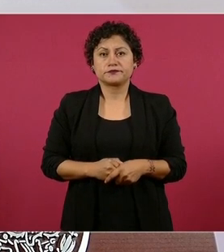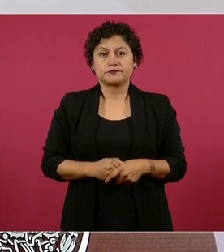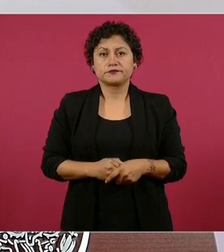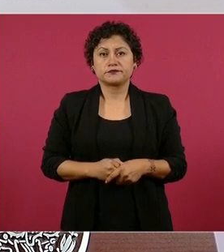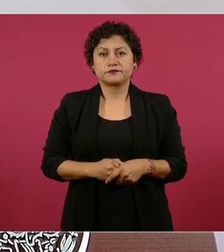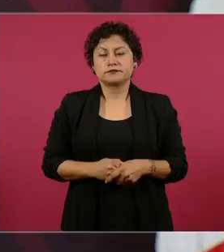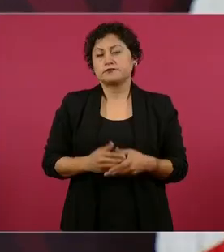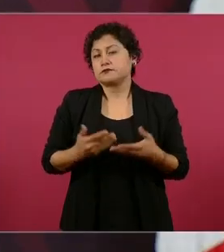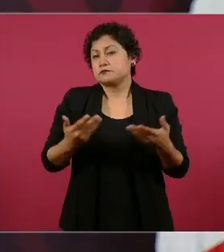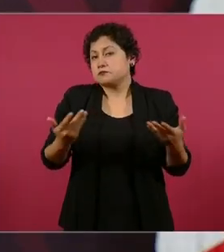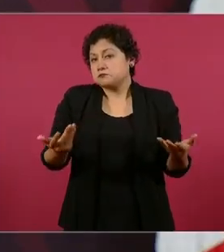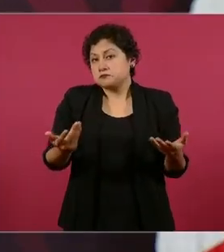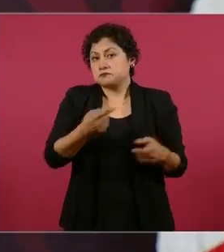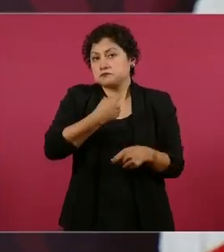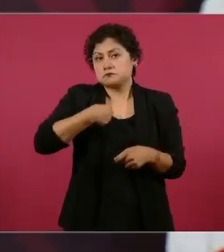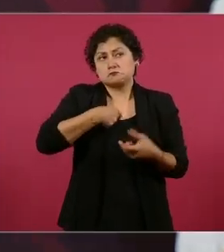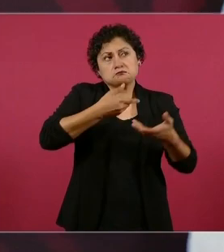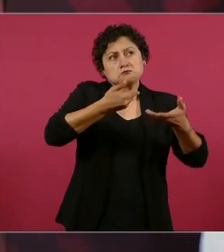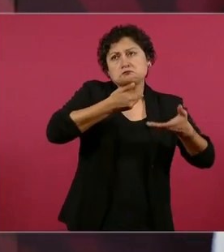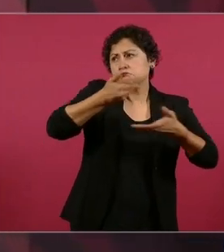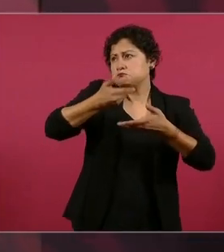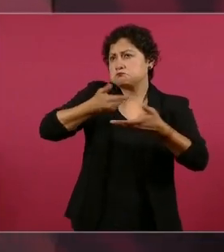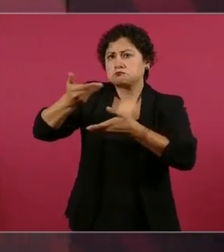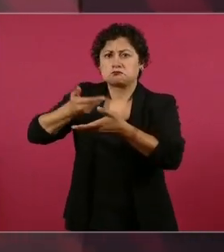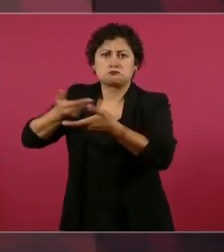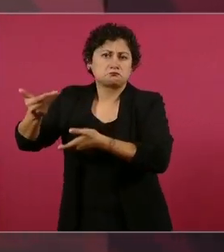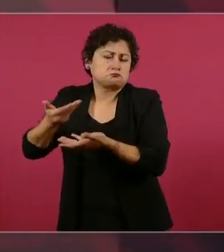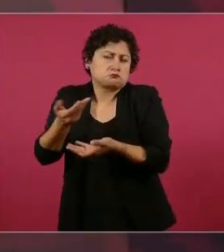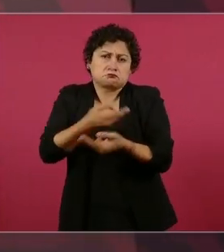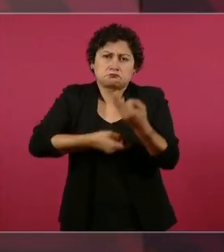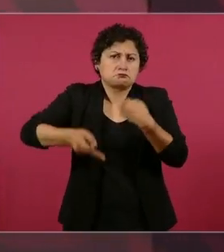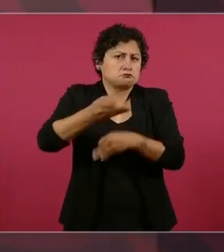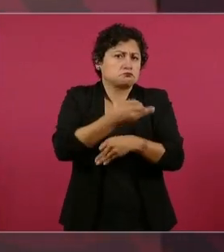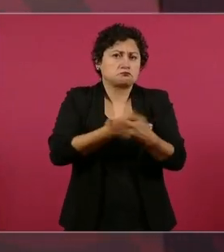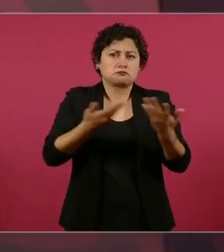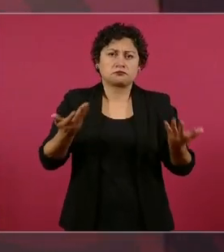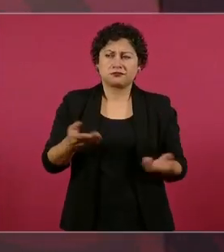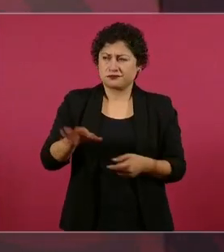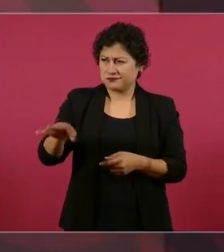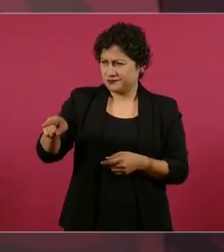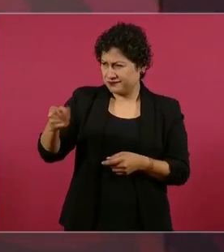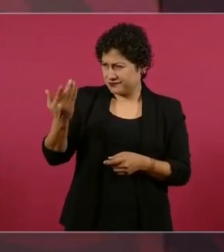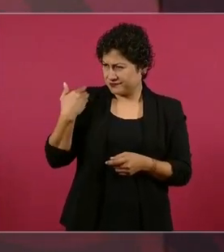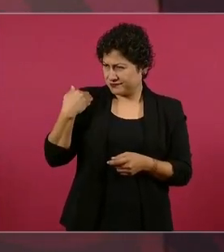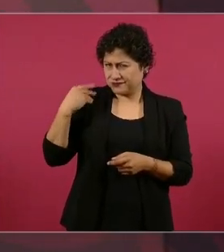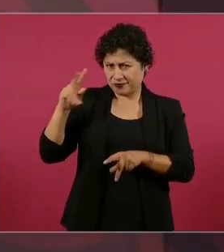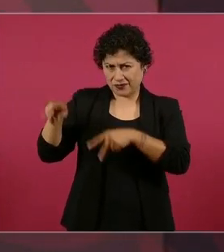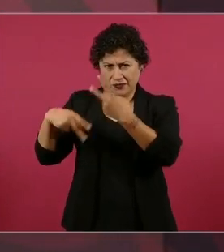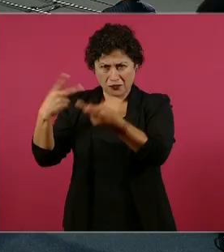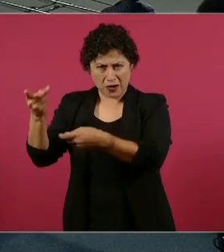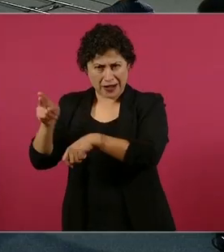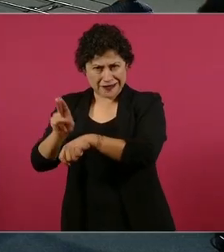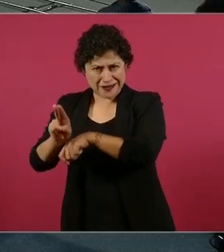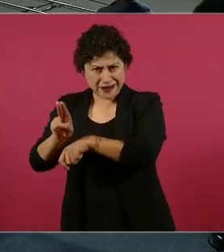Y tenemos relaciones. Ustedes acaban de estar en Nicaragua o van a ir, ¿no?